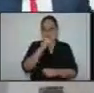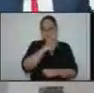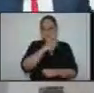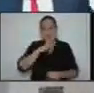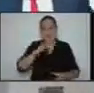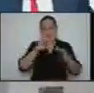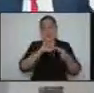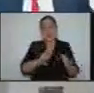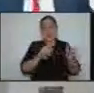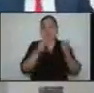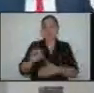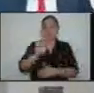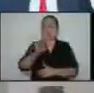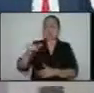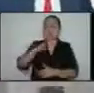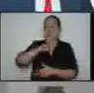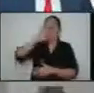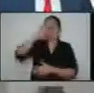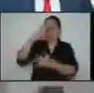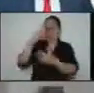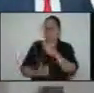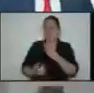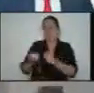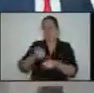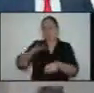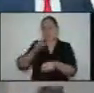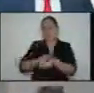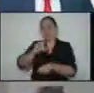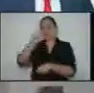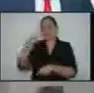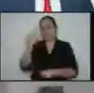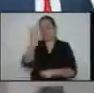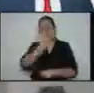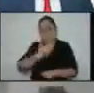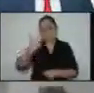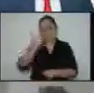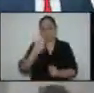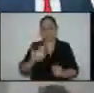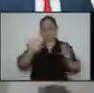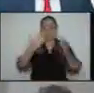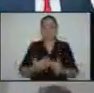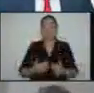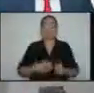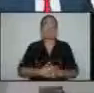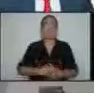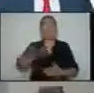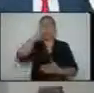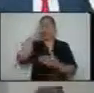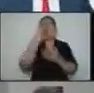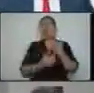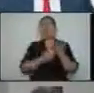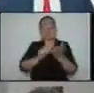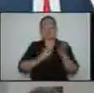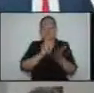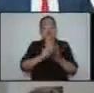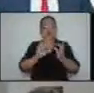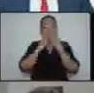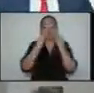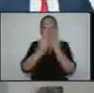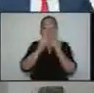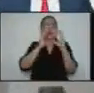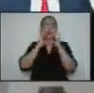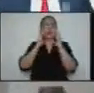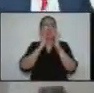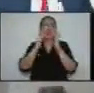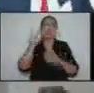falta administrativa. 8. Fraude a la ley respecto del modelo de comunicación política en radio y